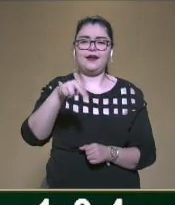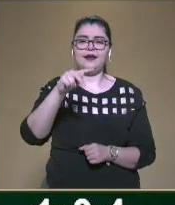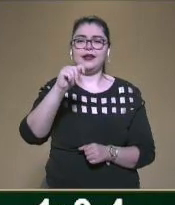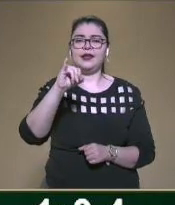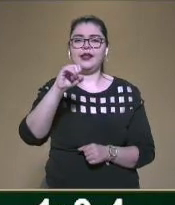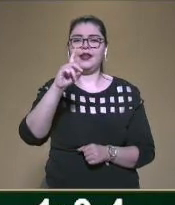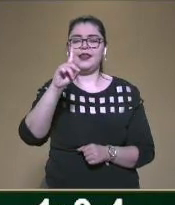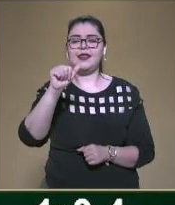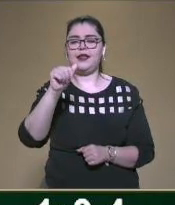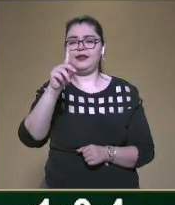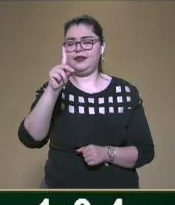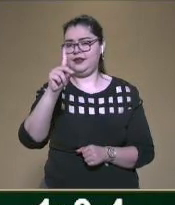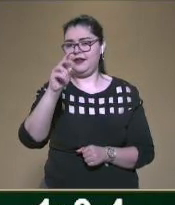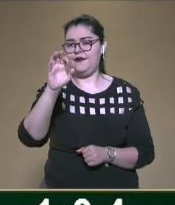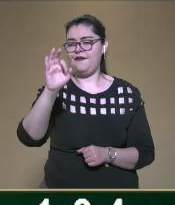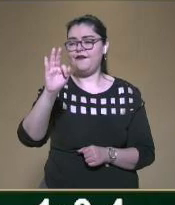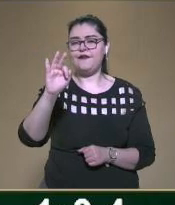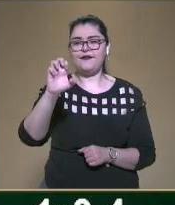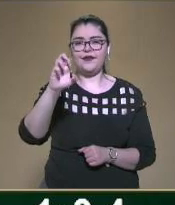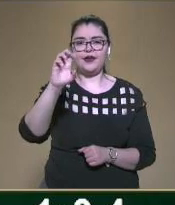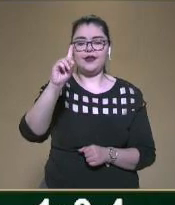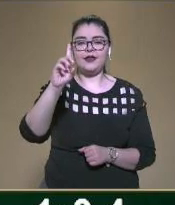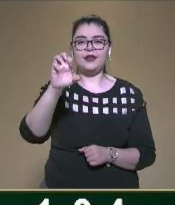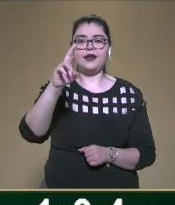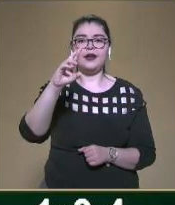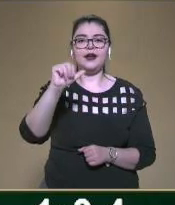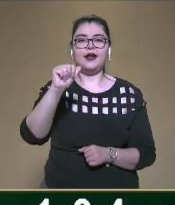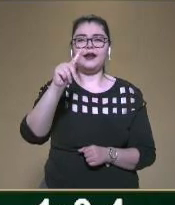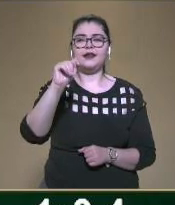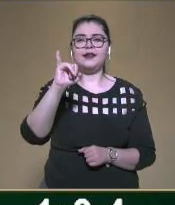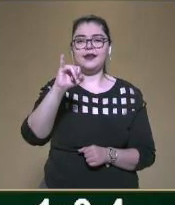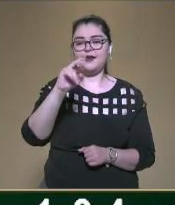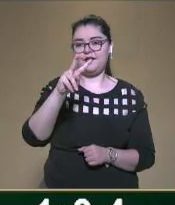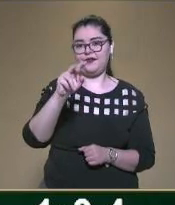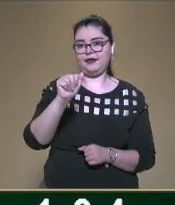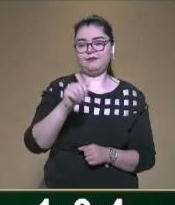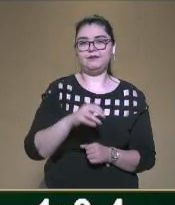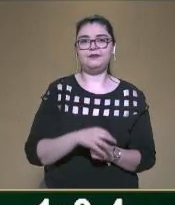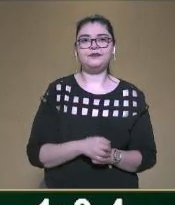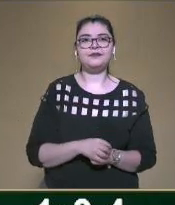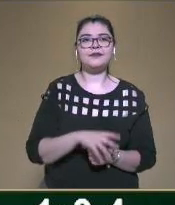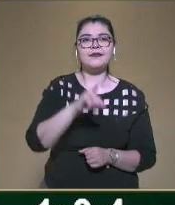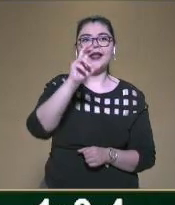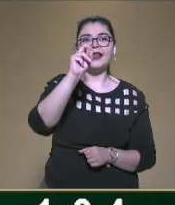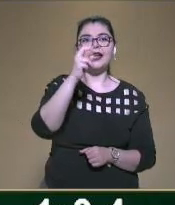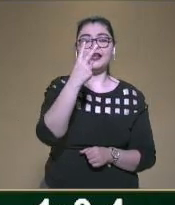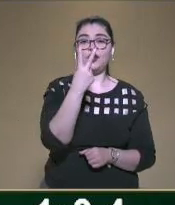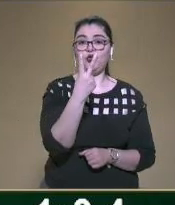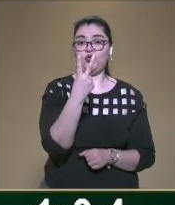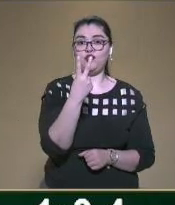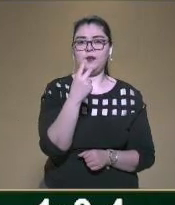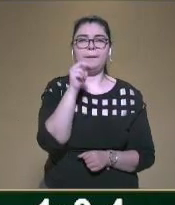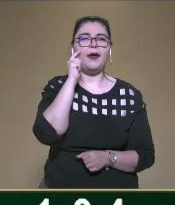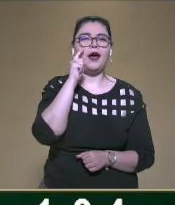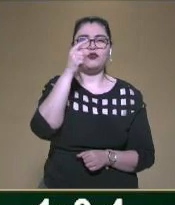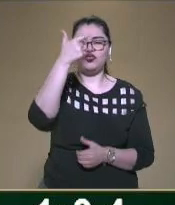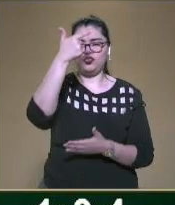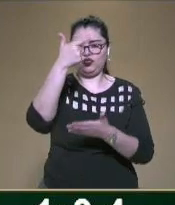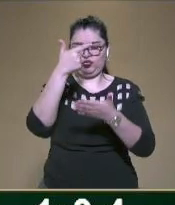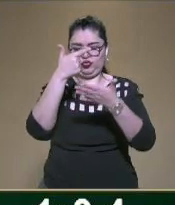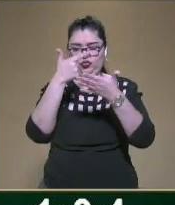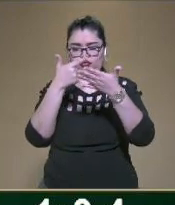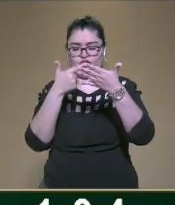¿verdad? Así es. Muy bien. Entonces, de estas 32, maestro Ricky, el 19 indica a